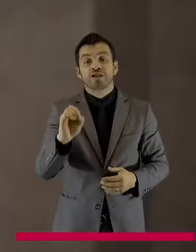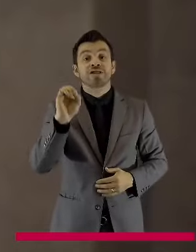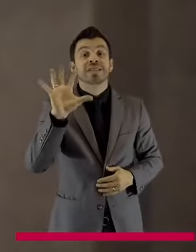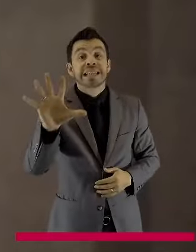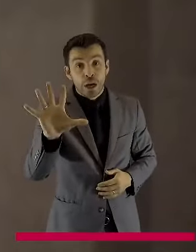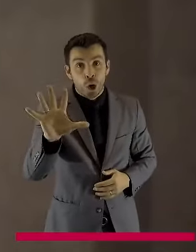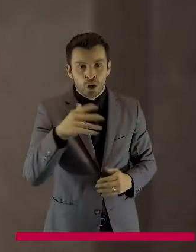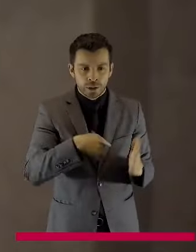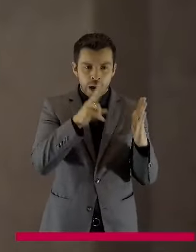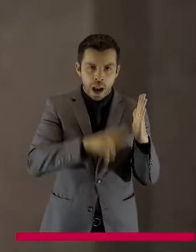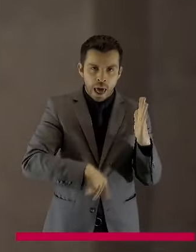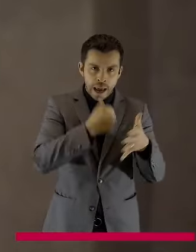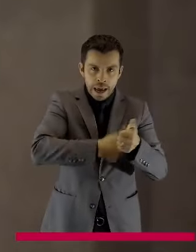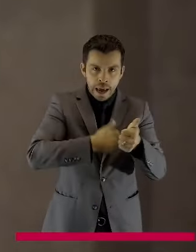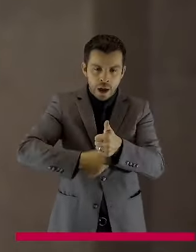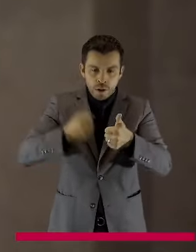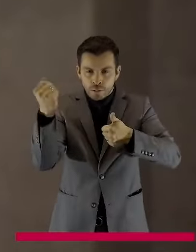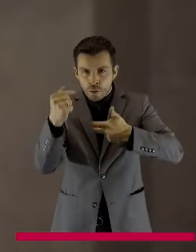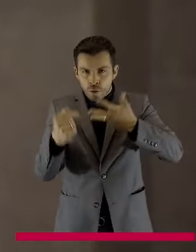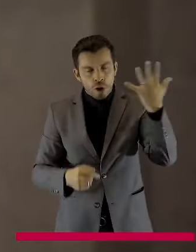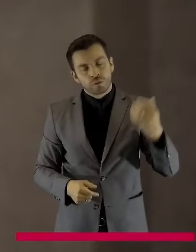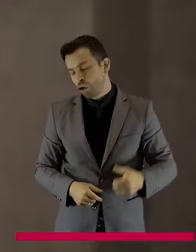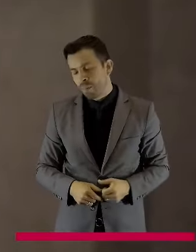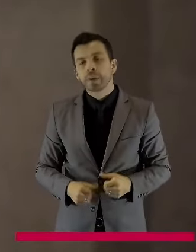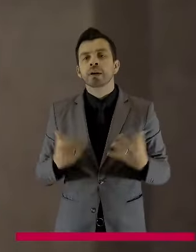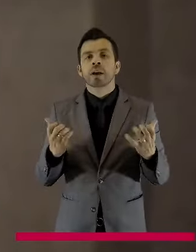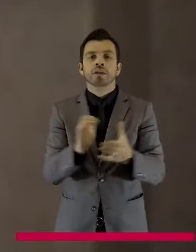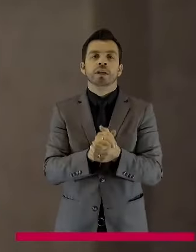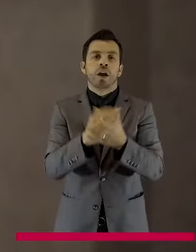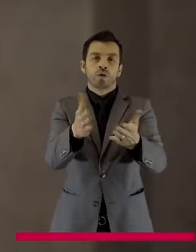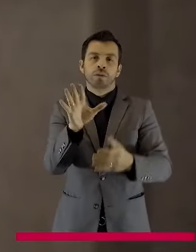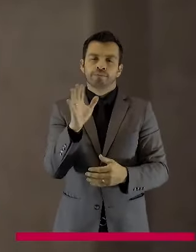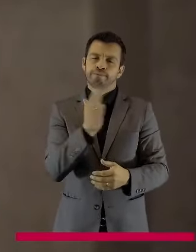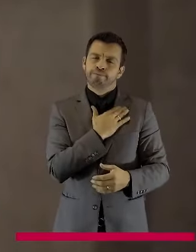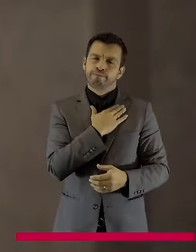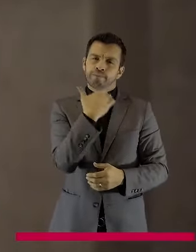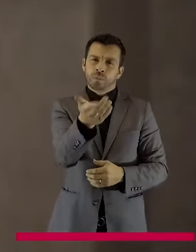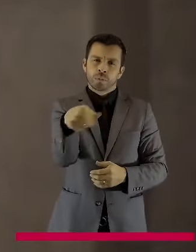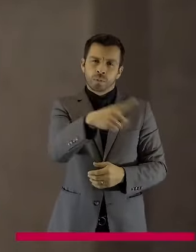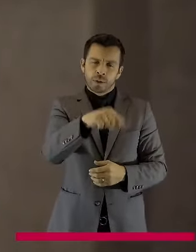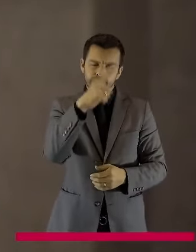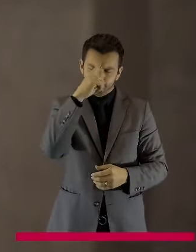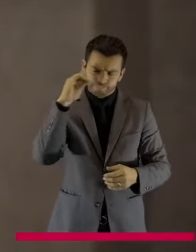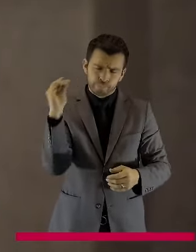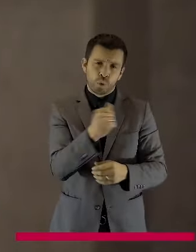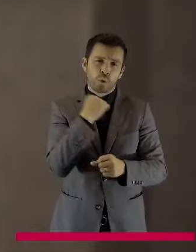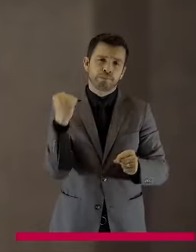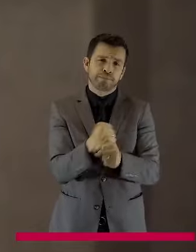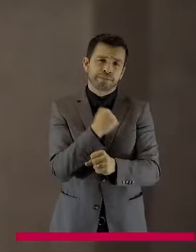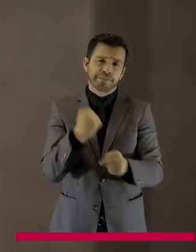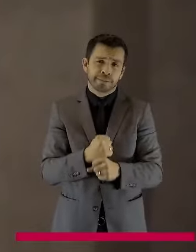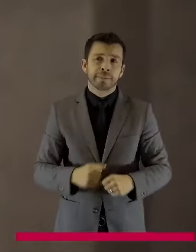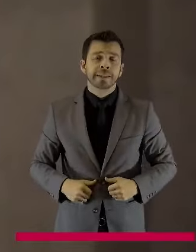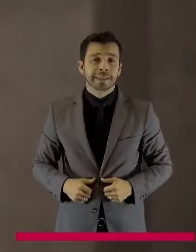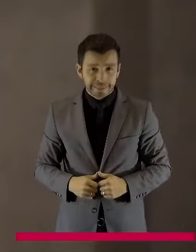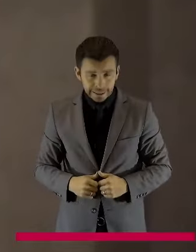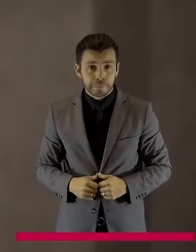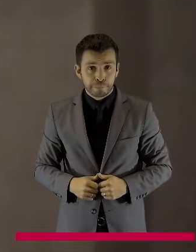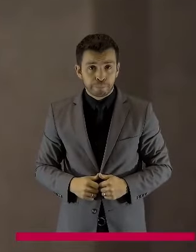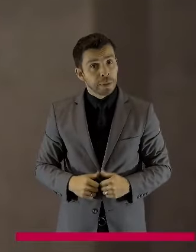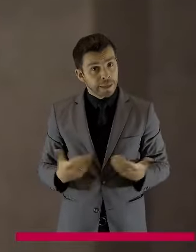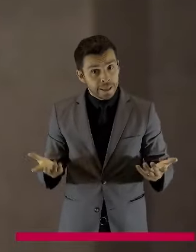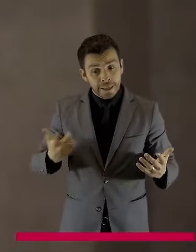leer, pero yo quiero saludar y felicitar ese gran trabajo. Creo que si implementamos de